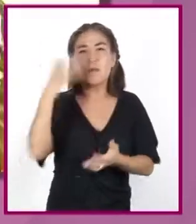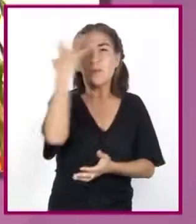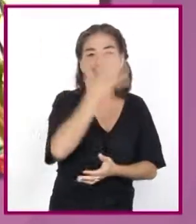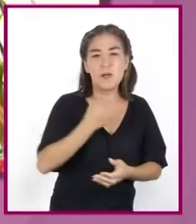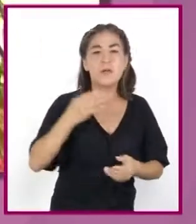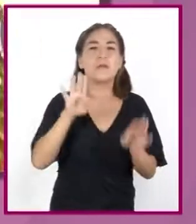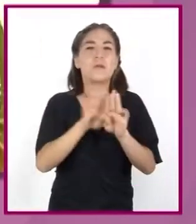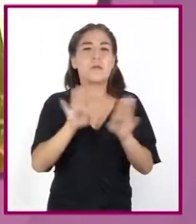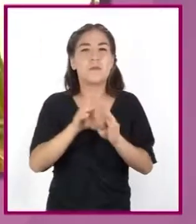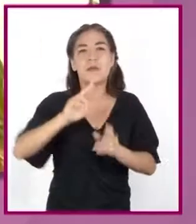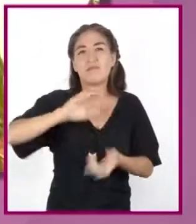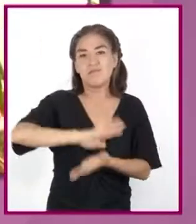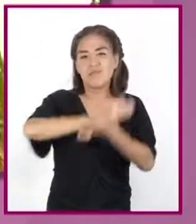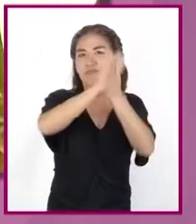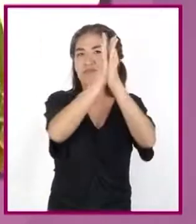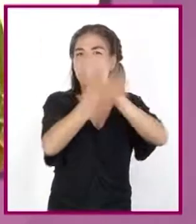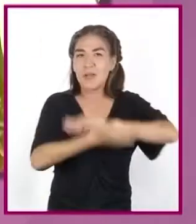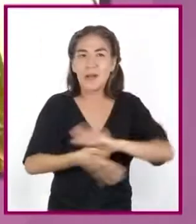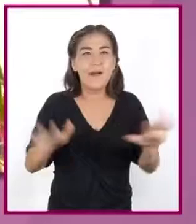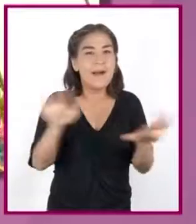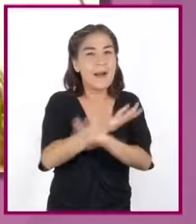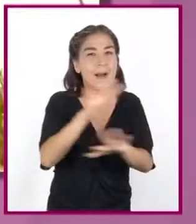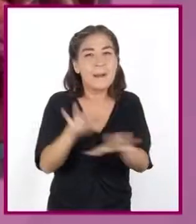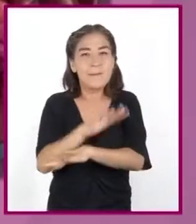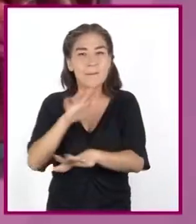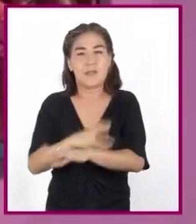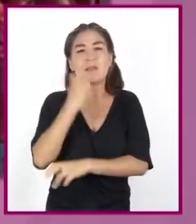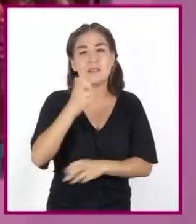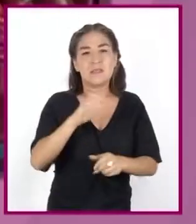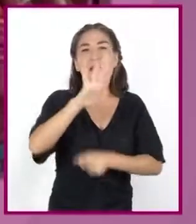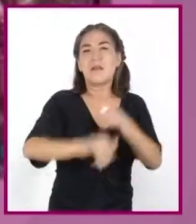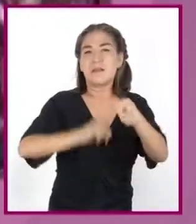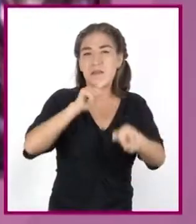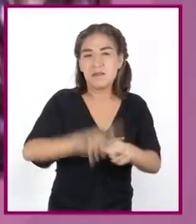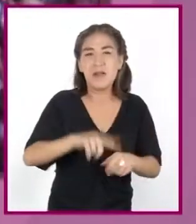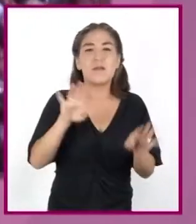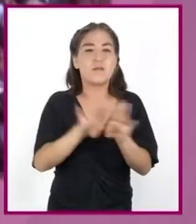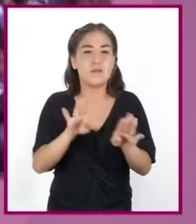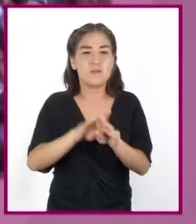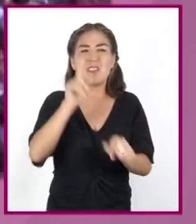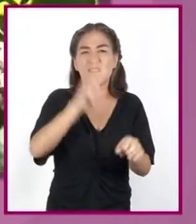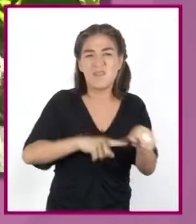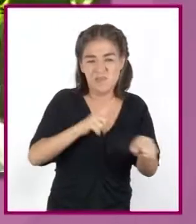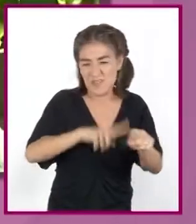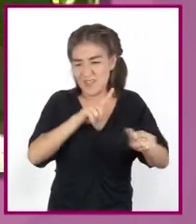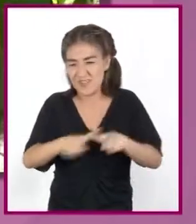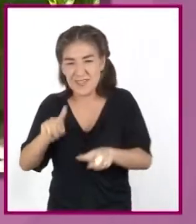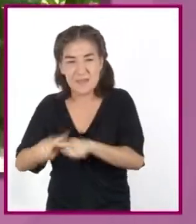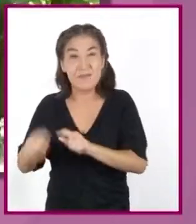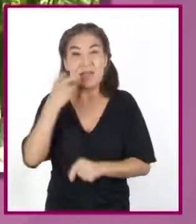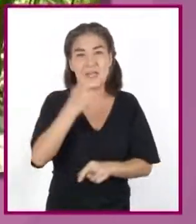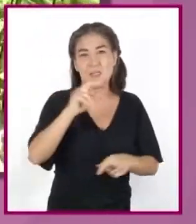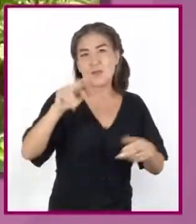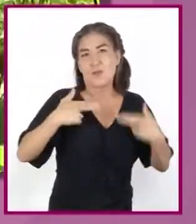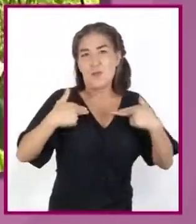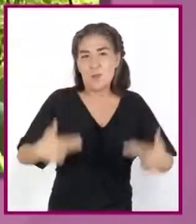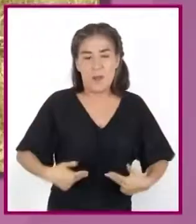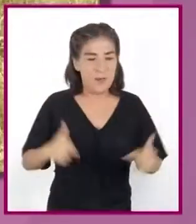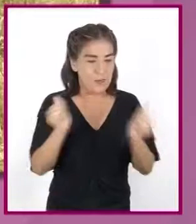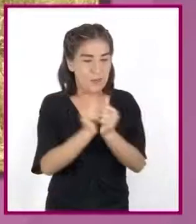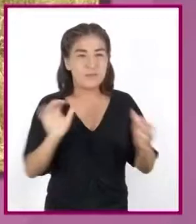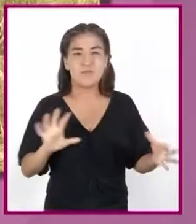ecológicos y evolutivos, y la gran diversidad de especies domesticadas y sus razas, fruto de las relaciones del ser humano con la